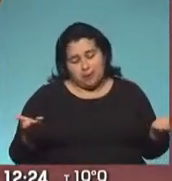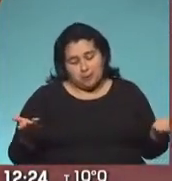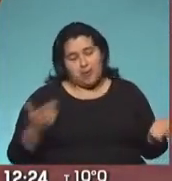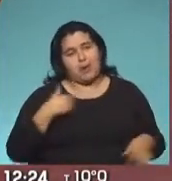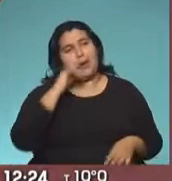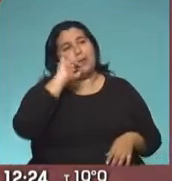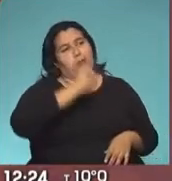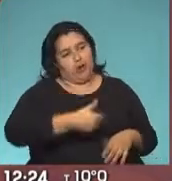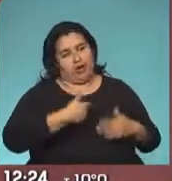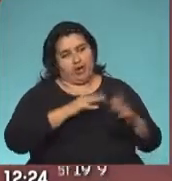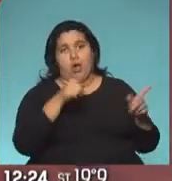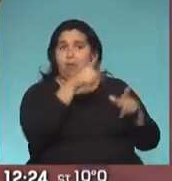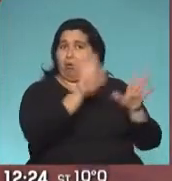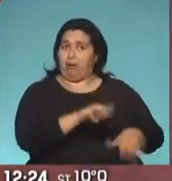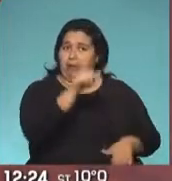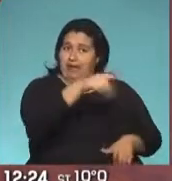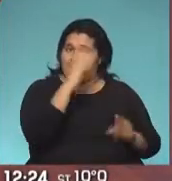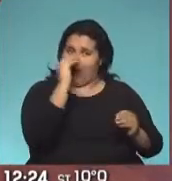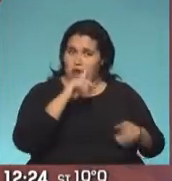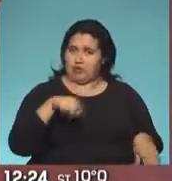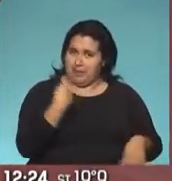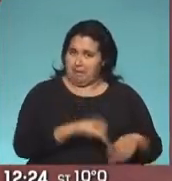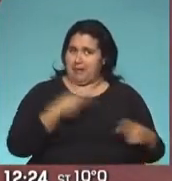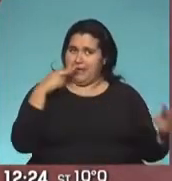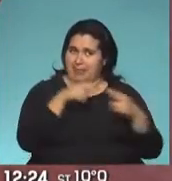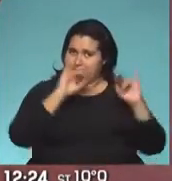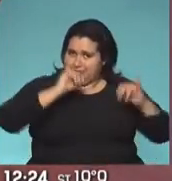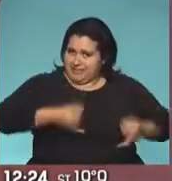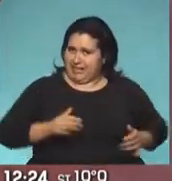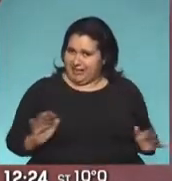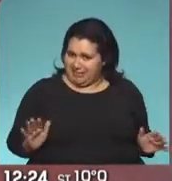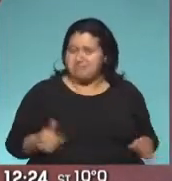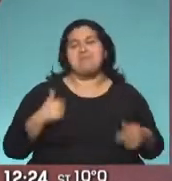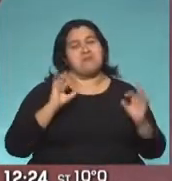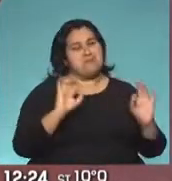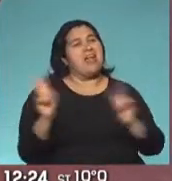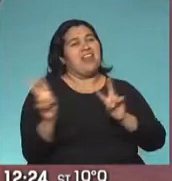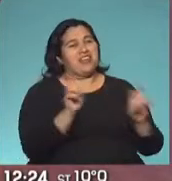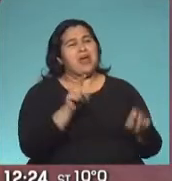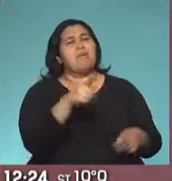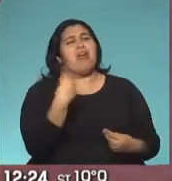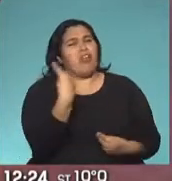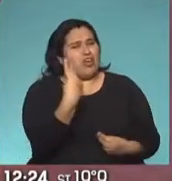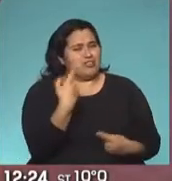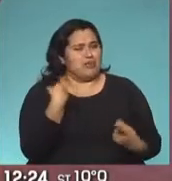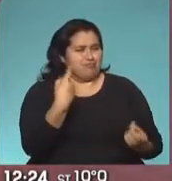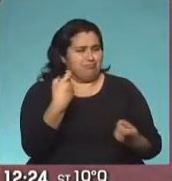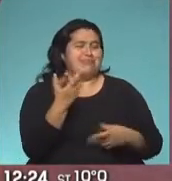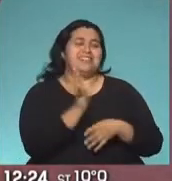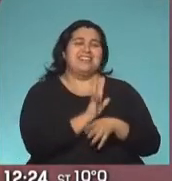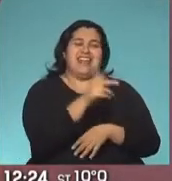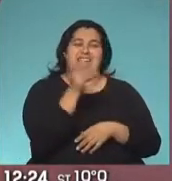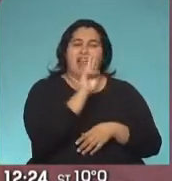bueno prepárate para la noche mañana hablamos totalmente bueno tenemos dos temas para contarle a la gente sobre antes y después hay